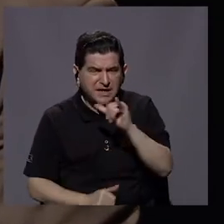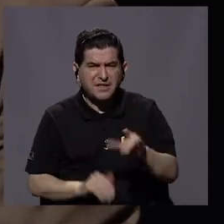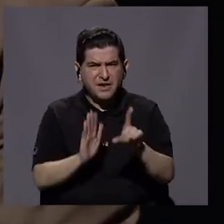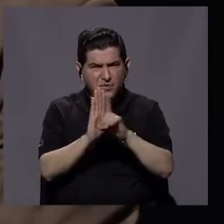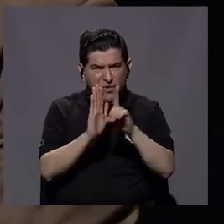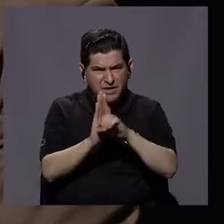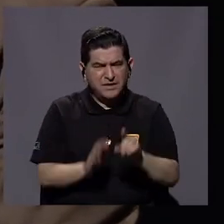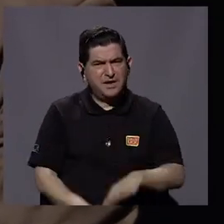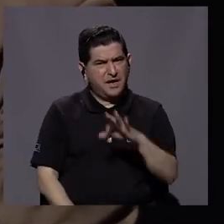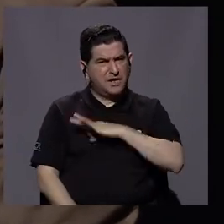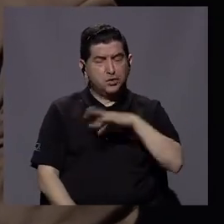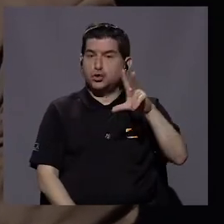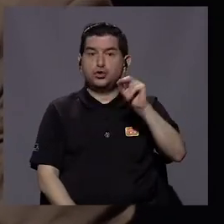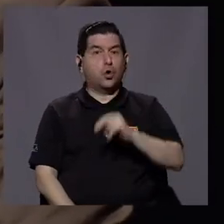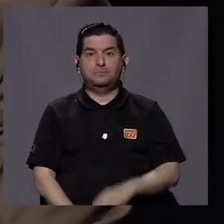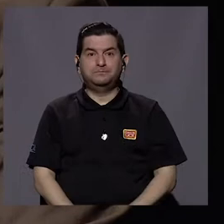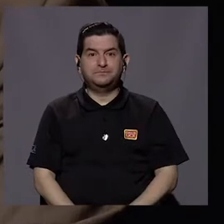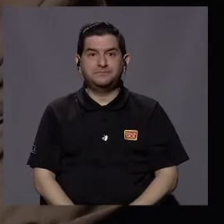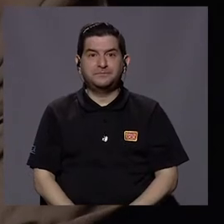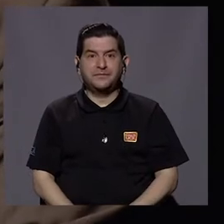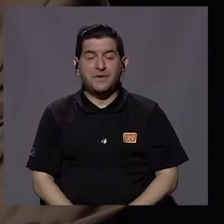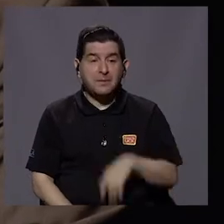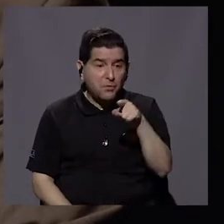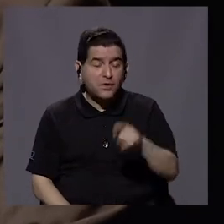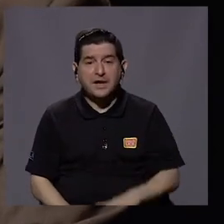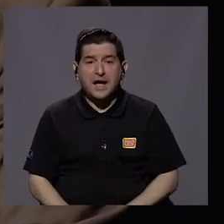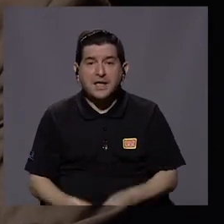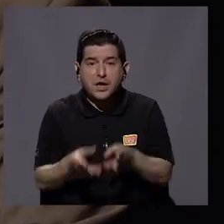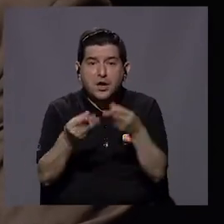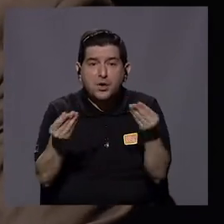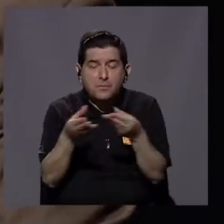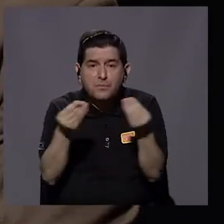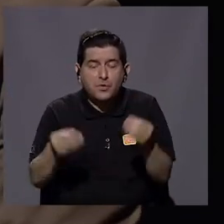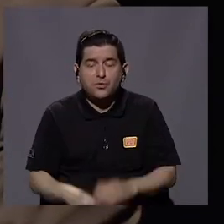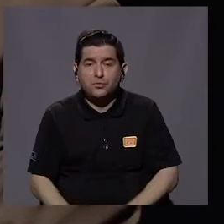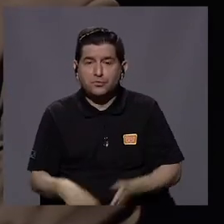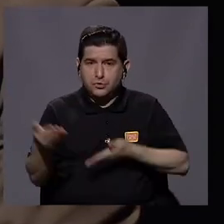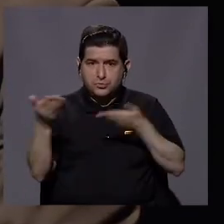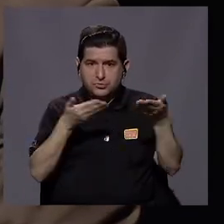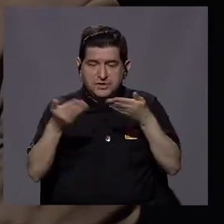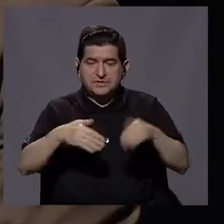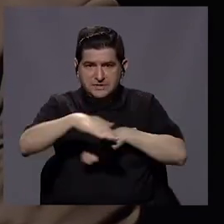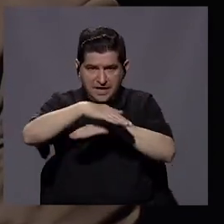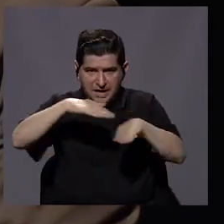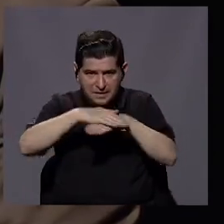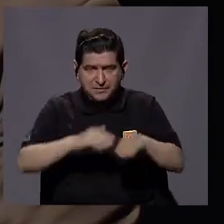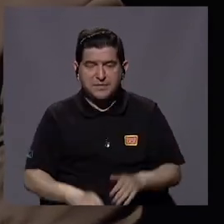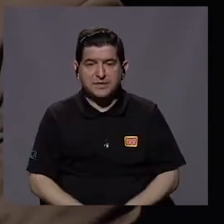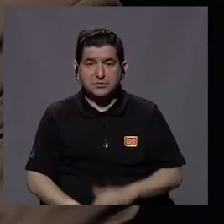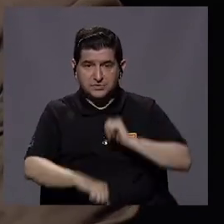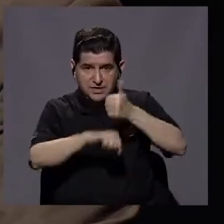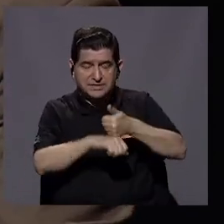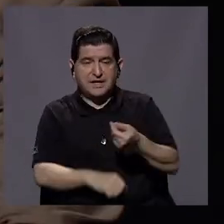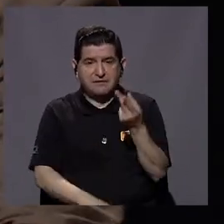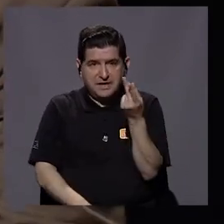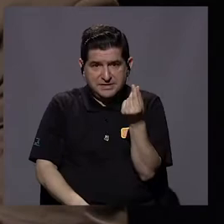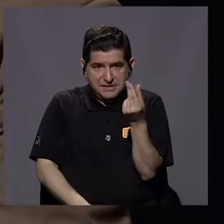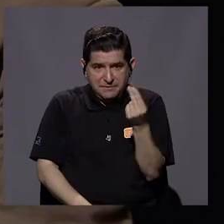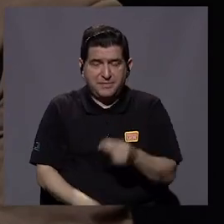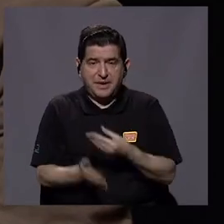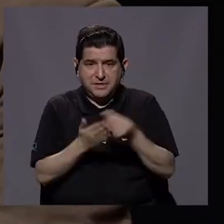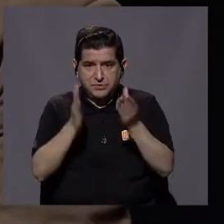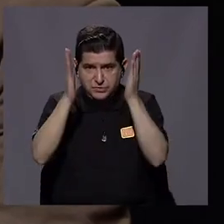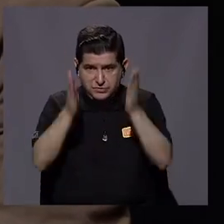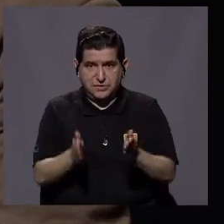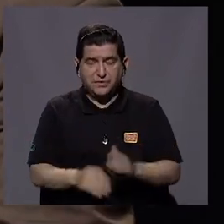mismas bondades? ¿No? ¿Por qué? Porque la canasta de bienes y servicios, que es la que determina el índice de precios al consumidor, lo cual es muy importante, que tiene que ir de